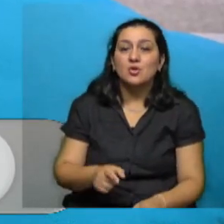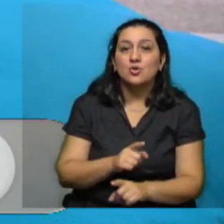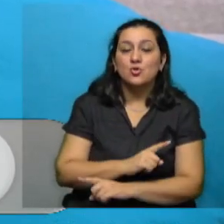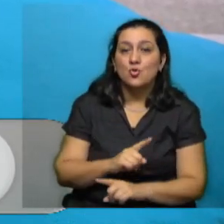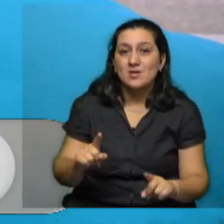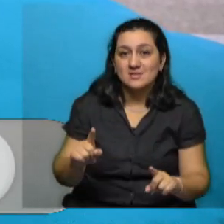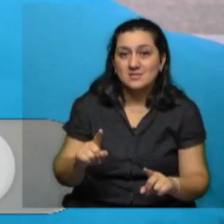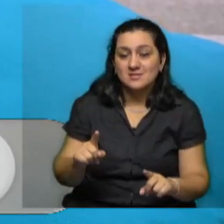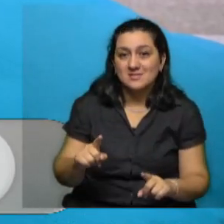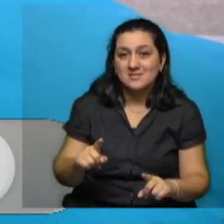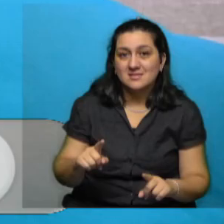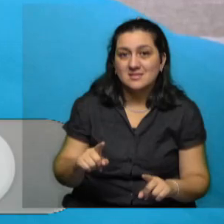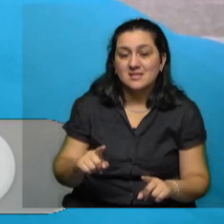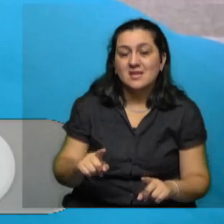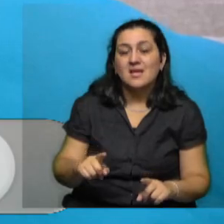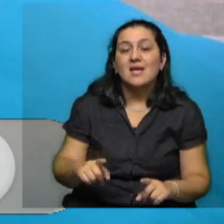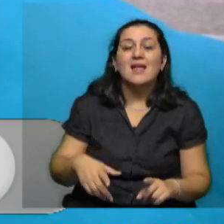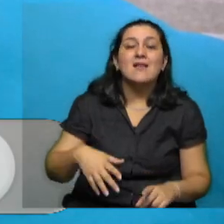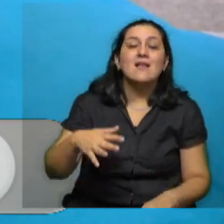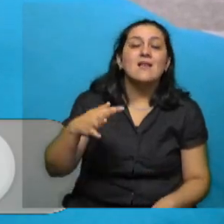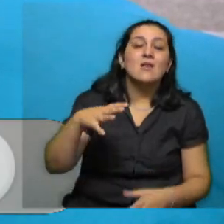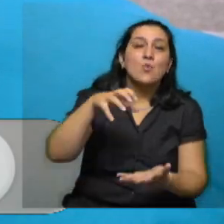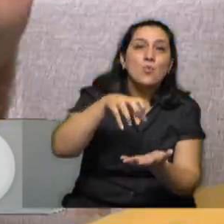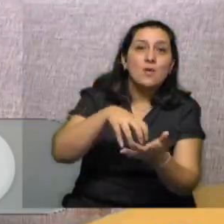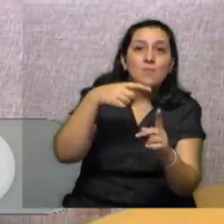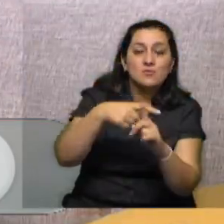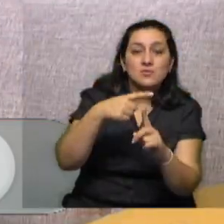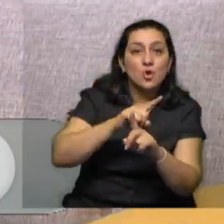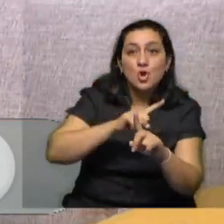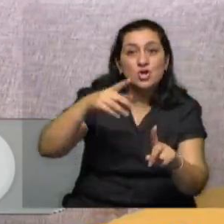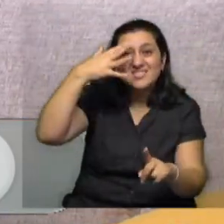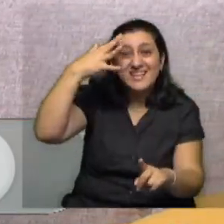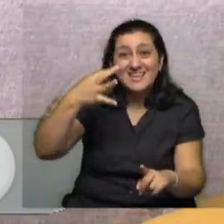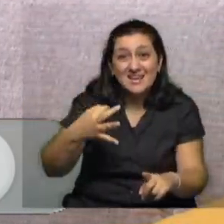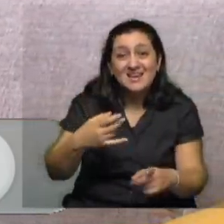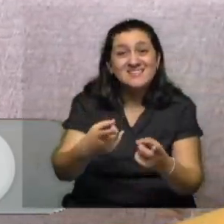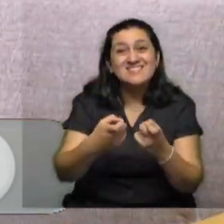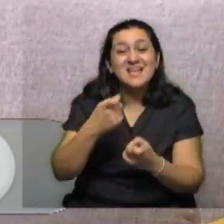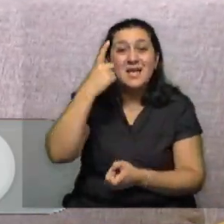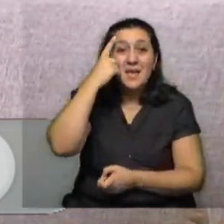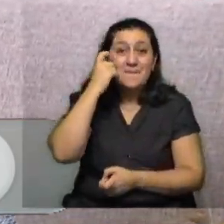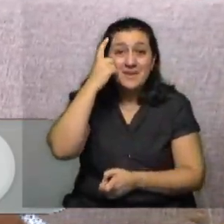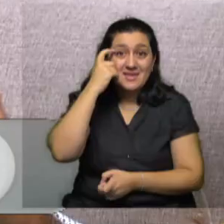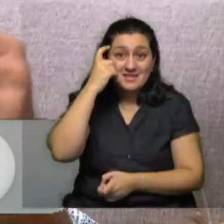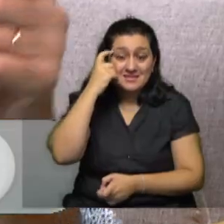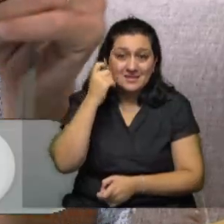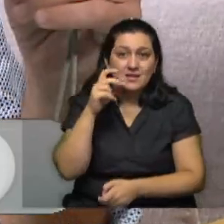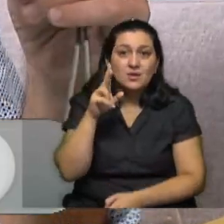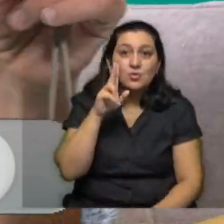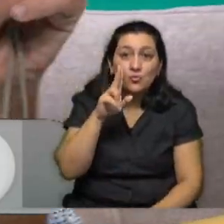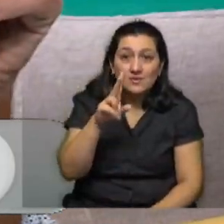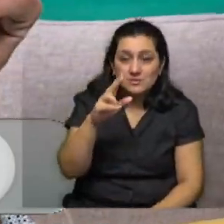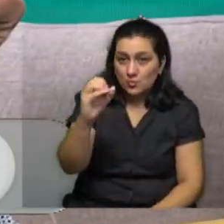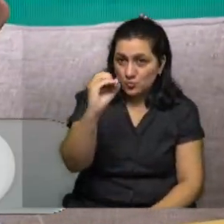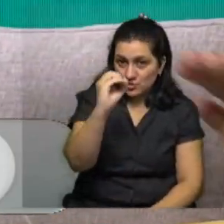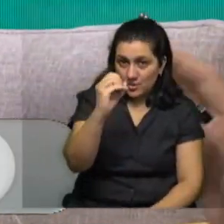el FJI no se cree, en el FJI se experimenta. Se experimenta. Eso, excelente, Daniel. Tú lo dijiste, se experimenta, pero espectacular. ¿Ves aquí?